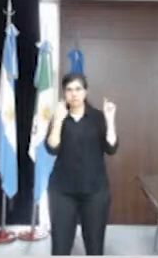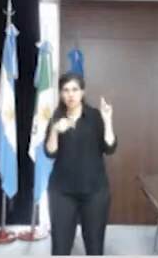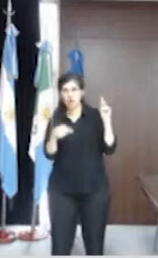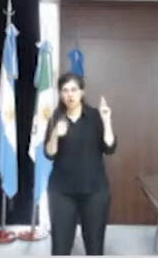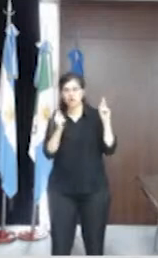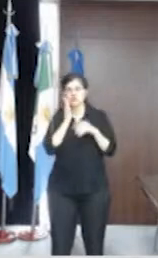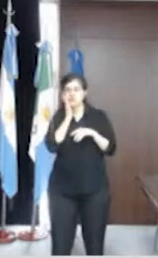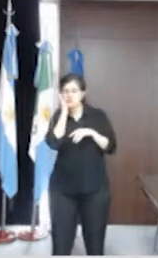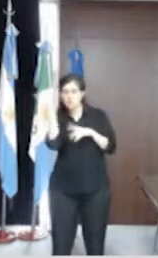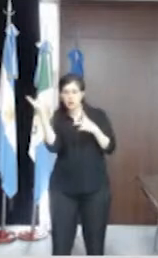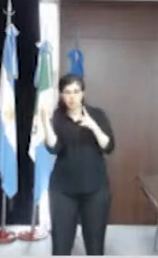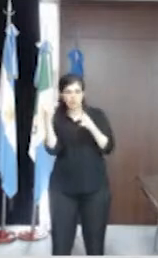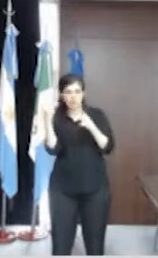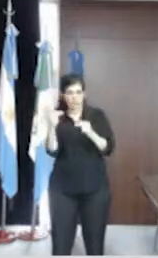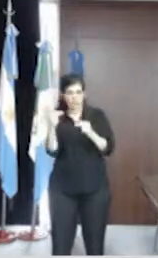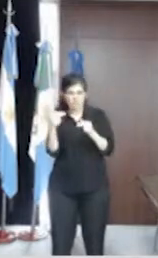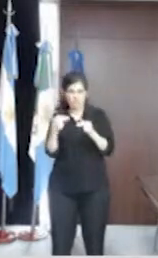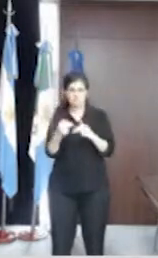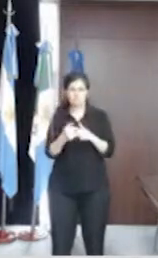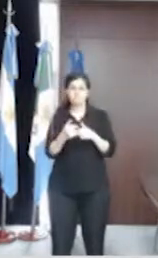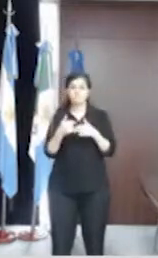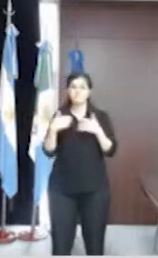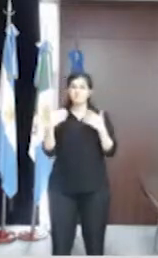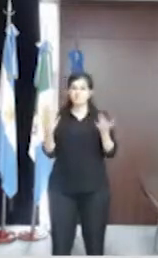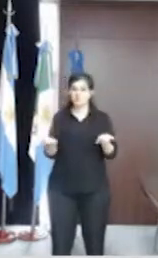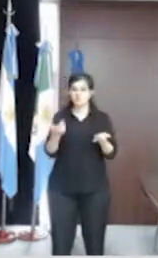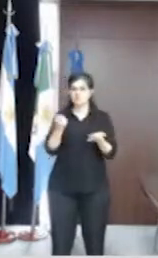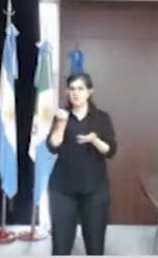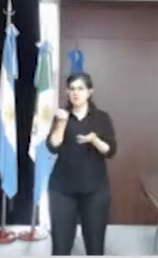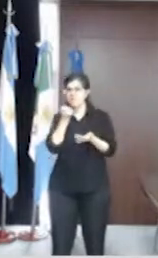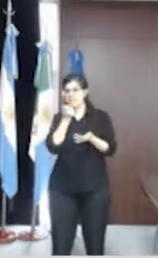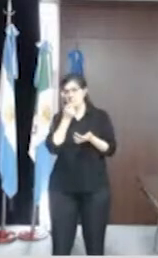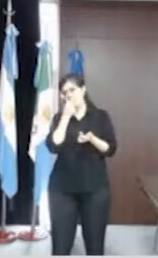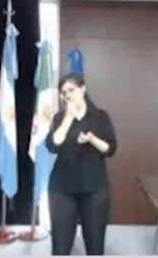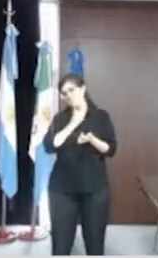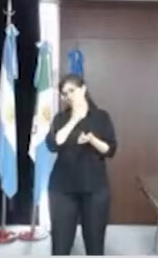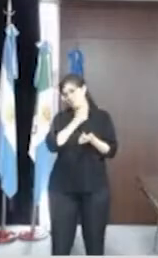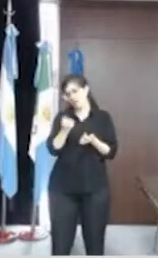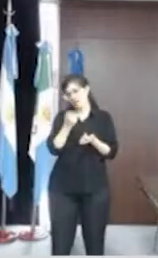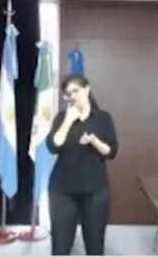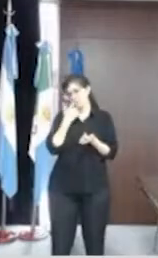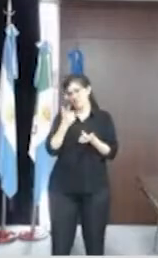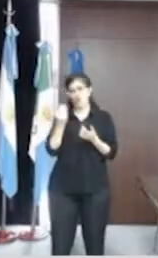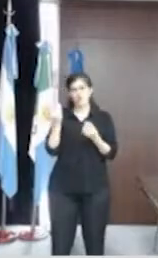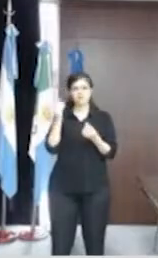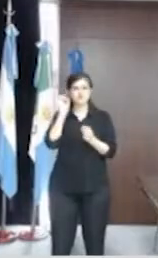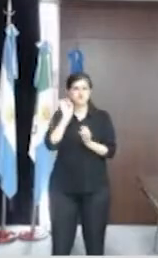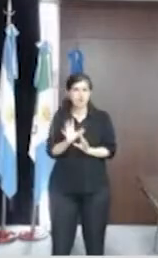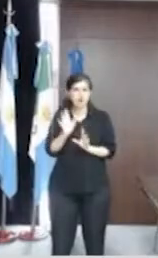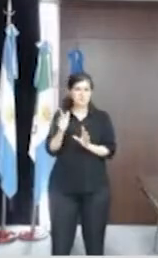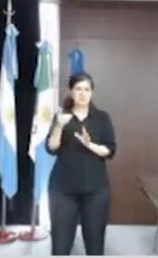interrumpe. Entonces, la mera medicación, sin comprender por qué esta persona no duerme, o